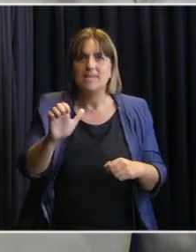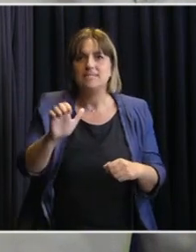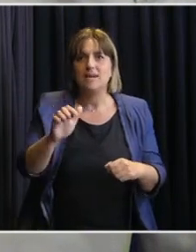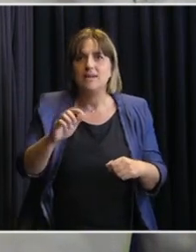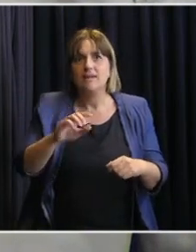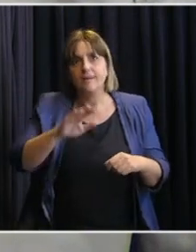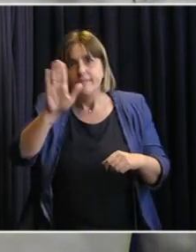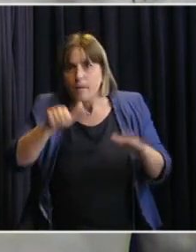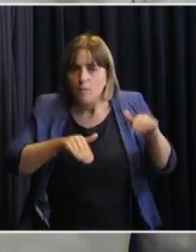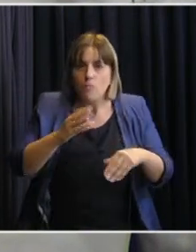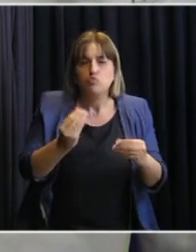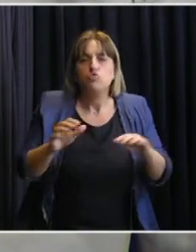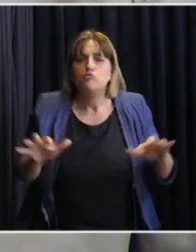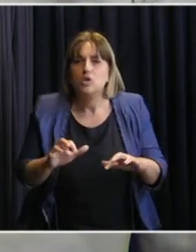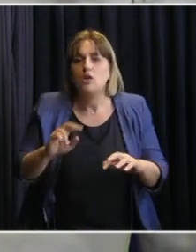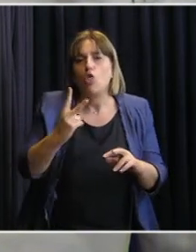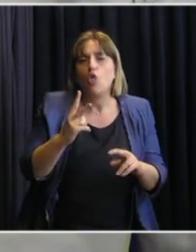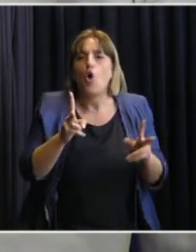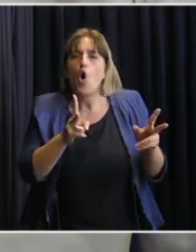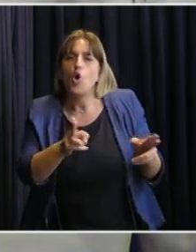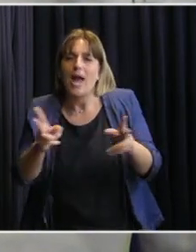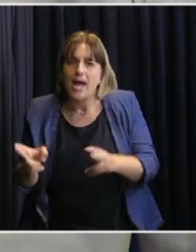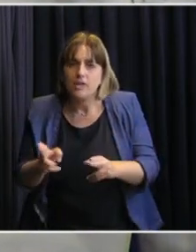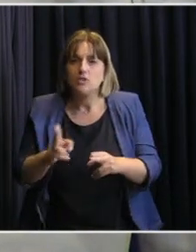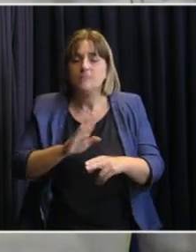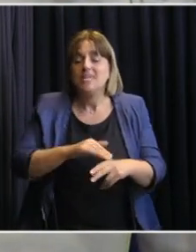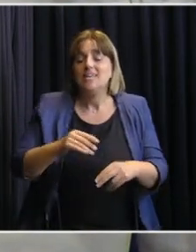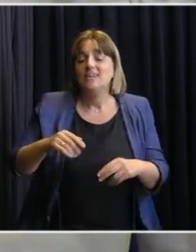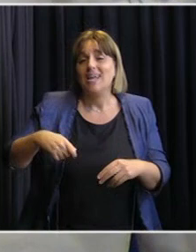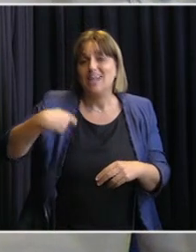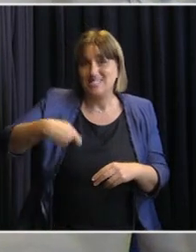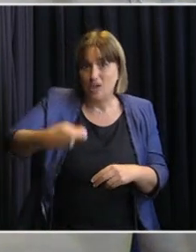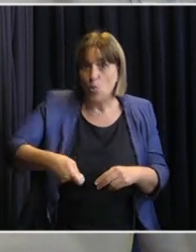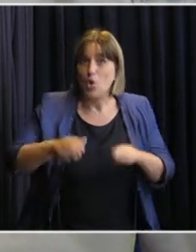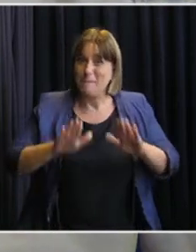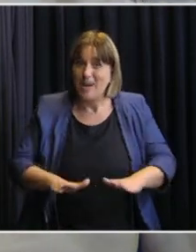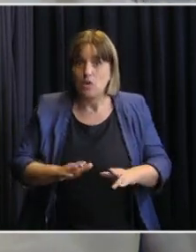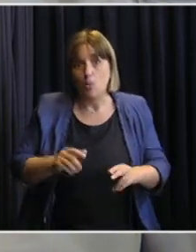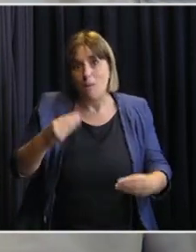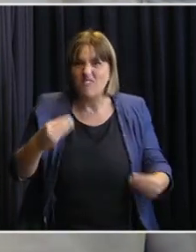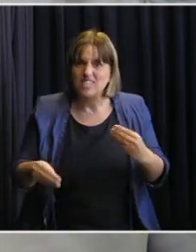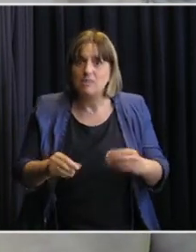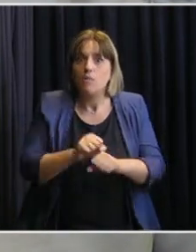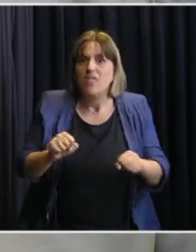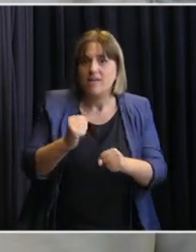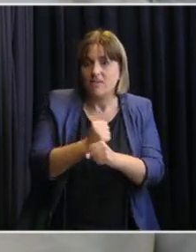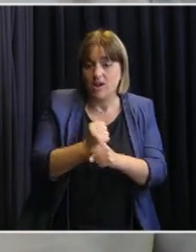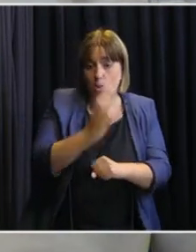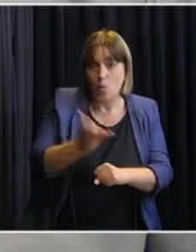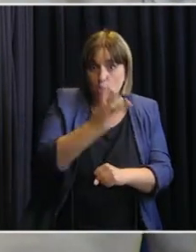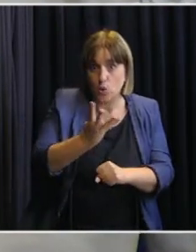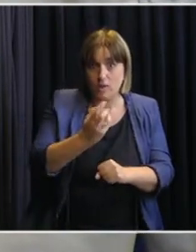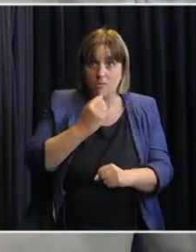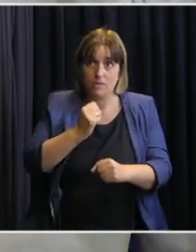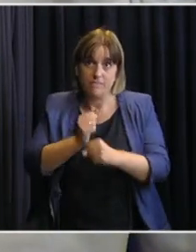mucha gente, de horario, y el seguro de paro flexible, entre otras cosas, tiene la posibilidad de trabajar 4 horas, por